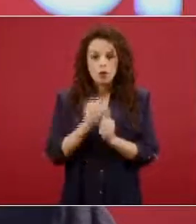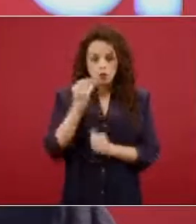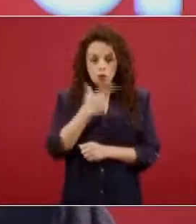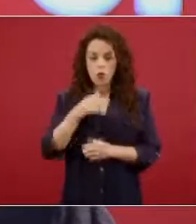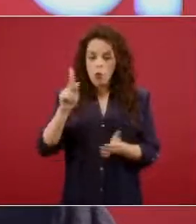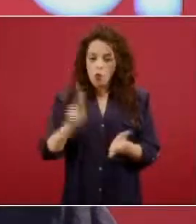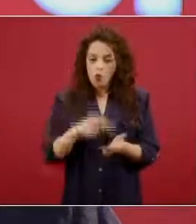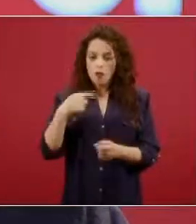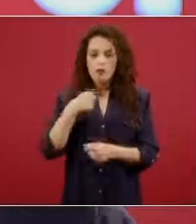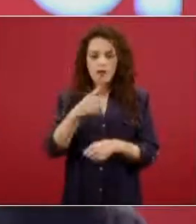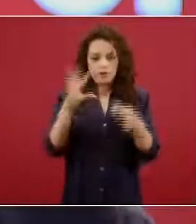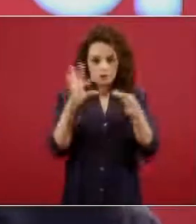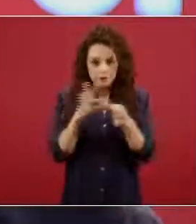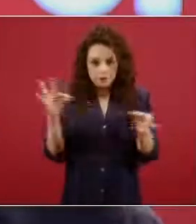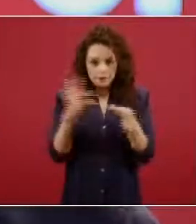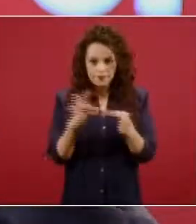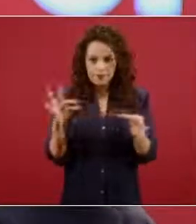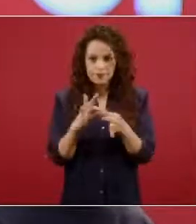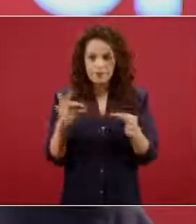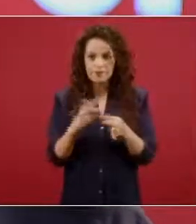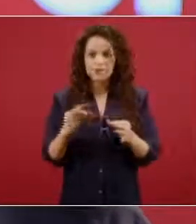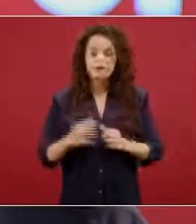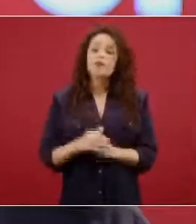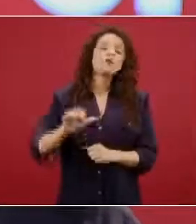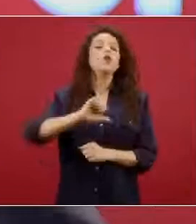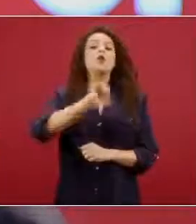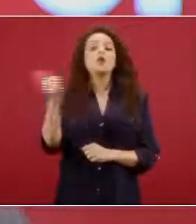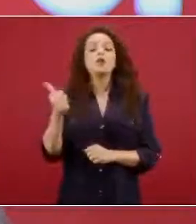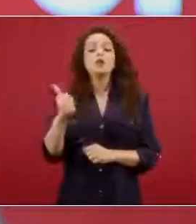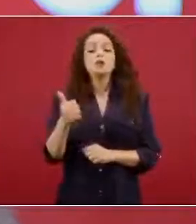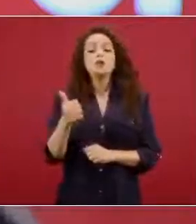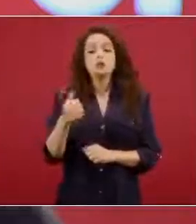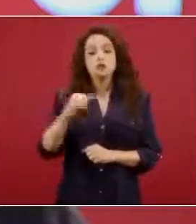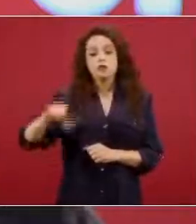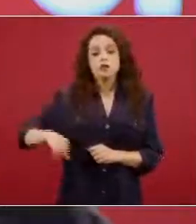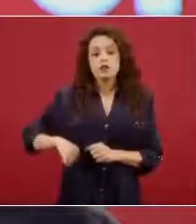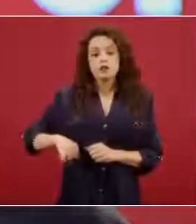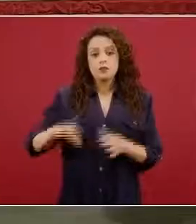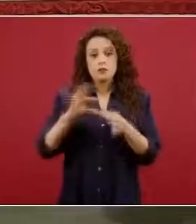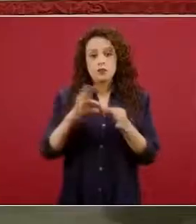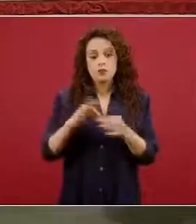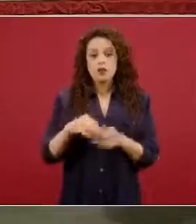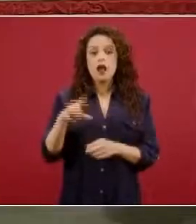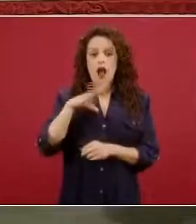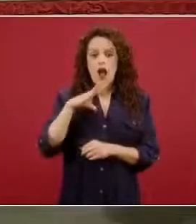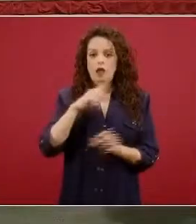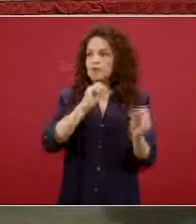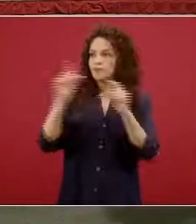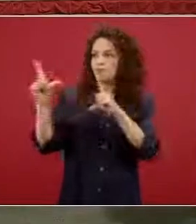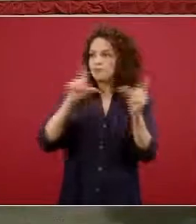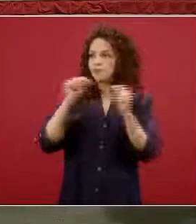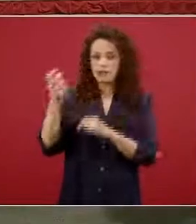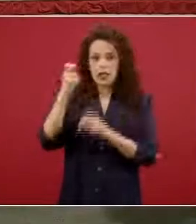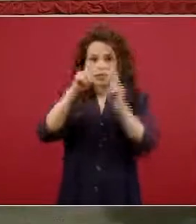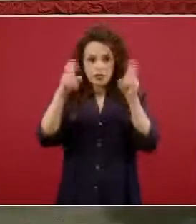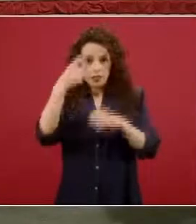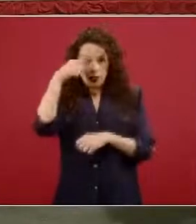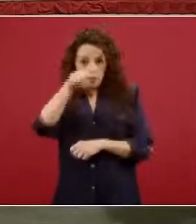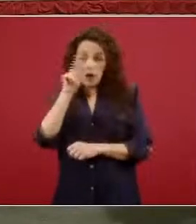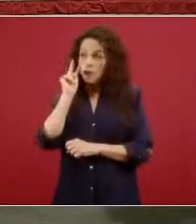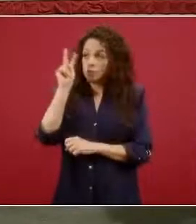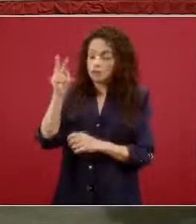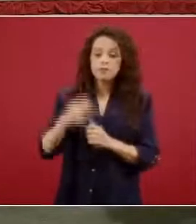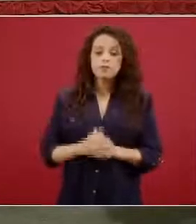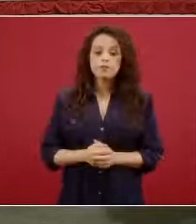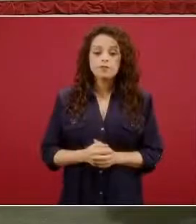volvemos a explicar. Otra que nos interesa comentar, y hoy trajimos un par de diapositivas al respecto, y me